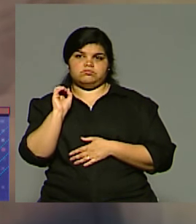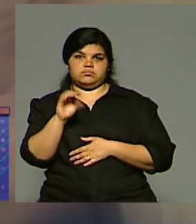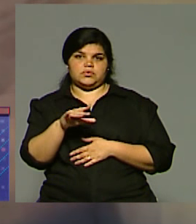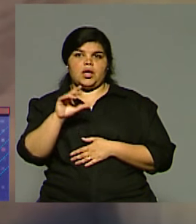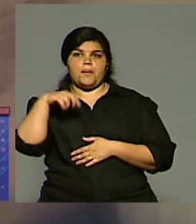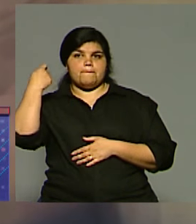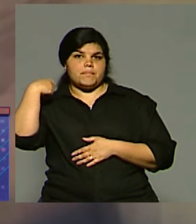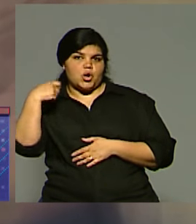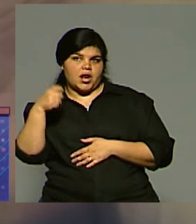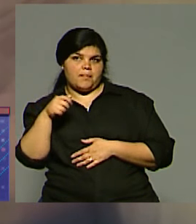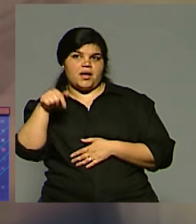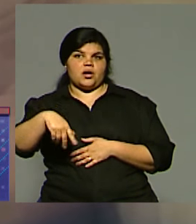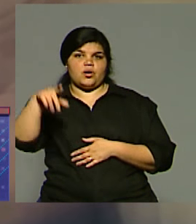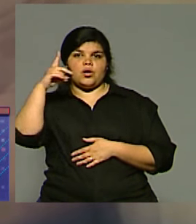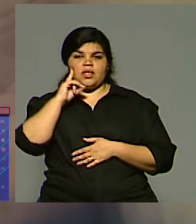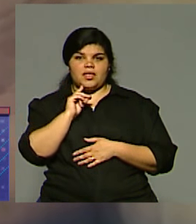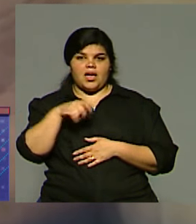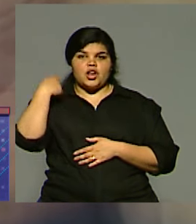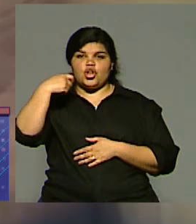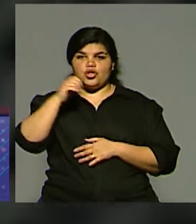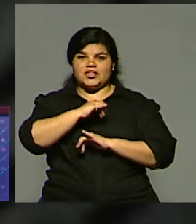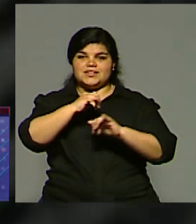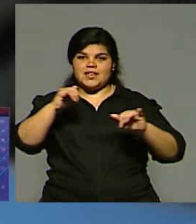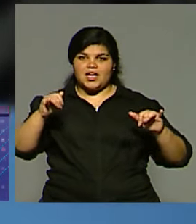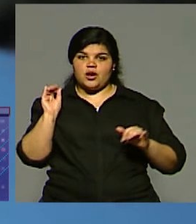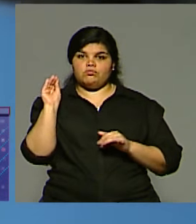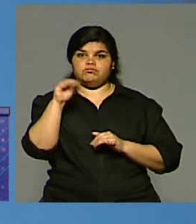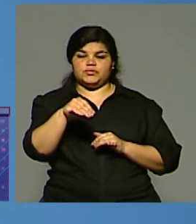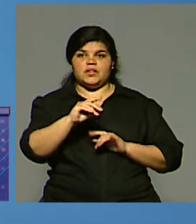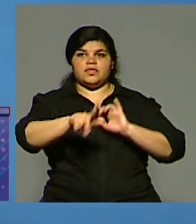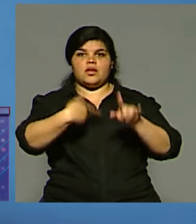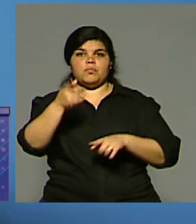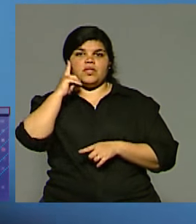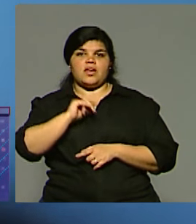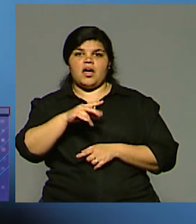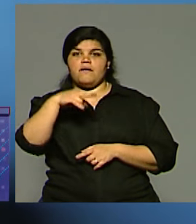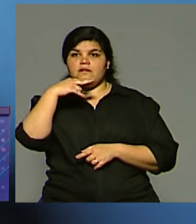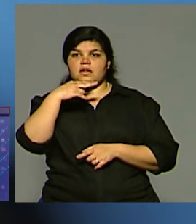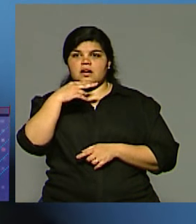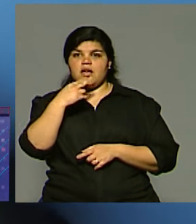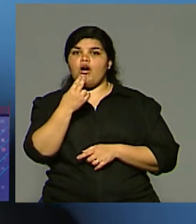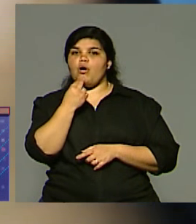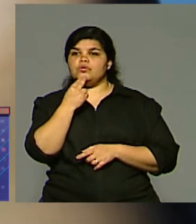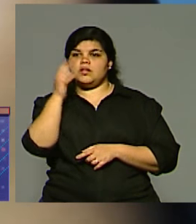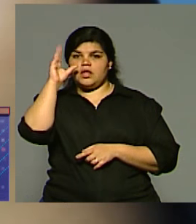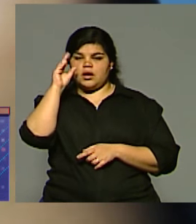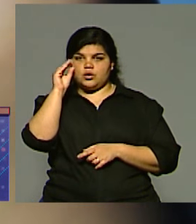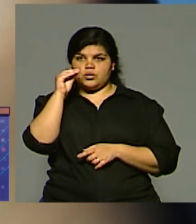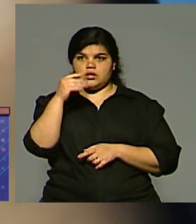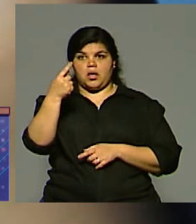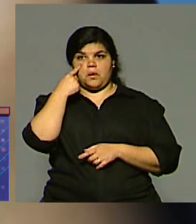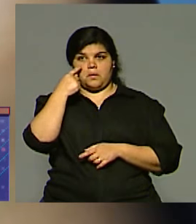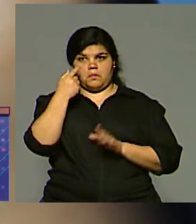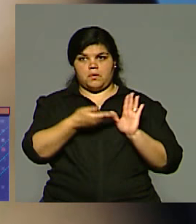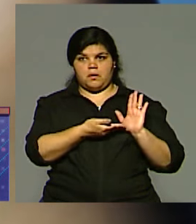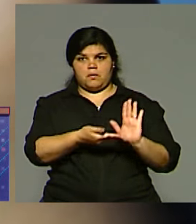al programa, obvio, al noticiero lo tienen que mencionar. Y de ahí hacemos un sorteo el día viernes a las 11 de la noche, hora argentina, en vivo. Voy a estar haciéndolo, lo